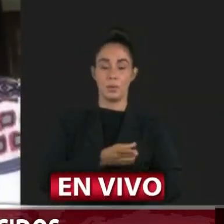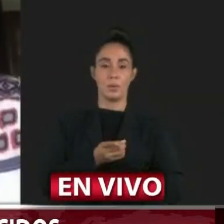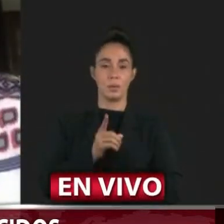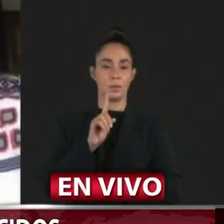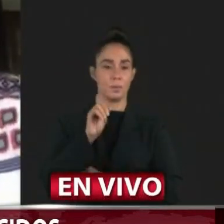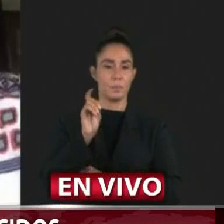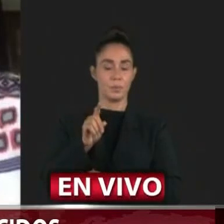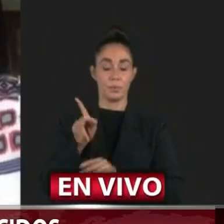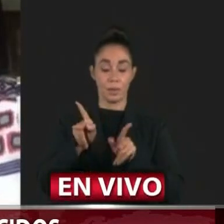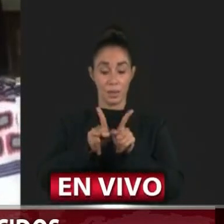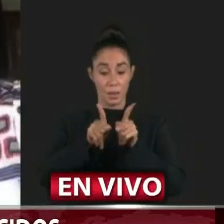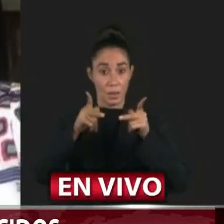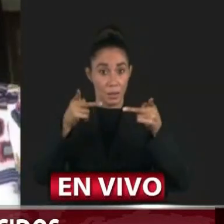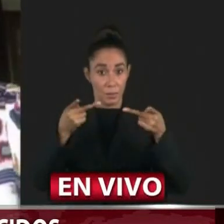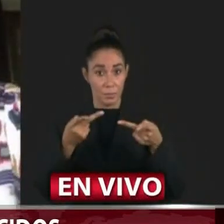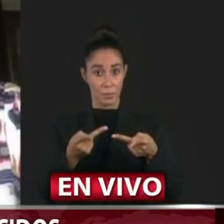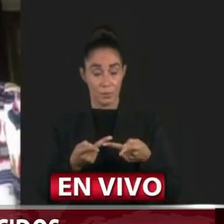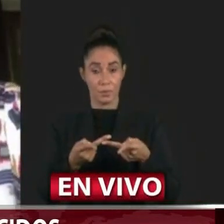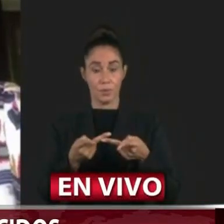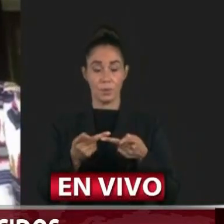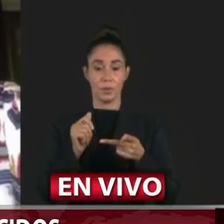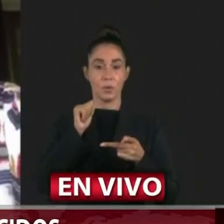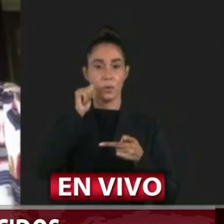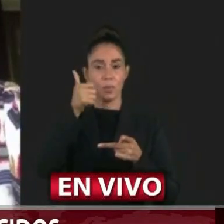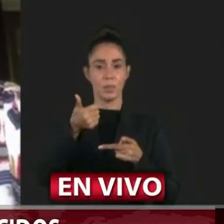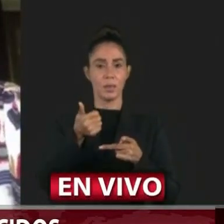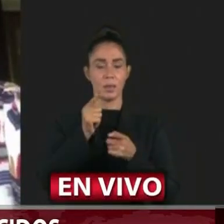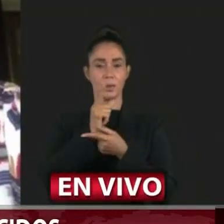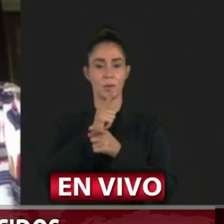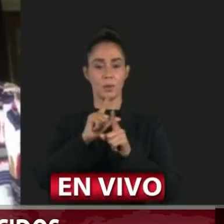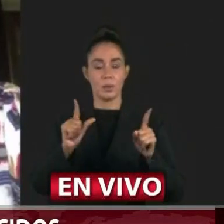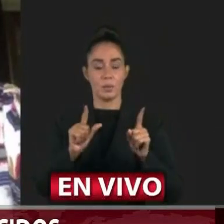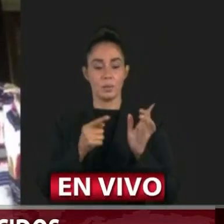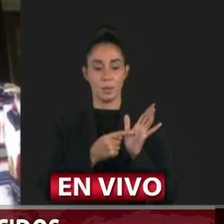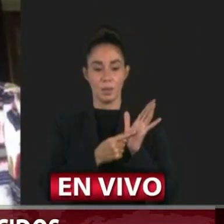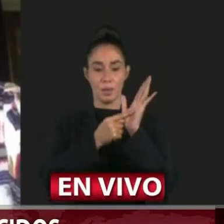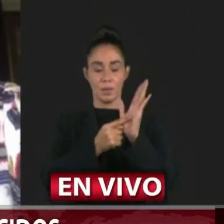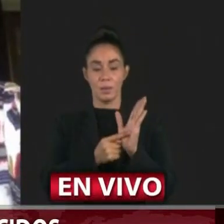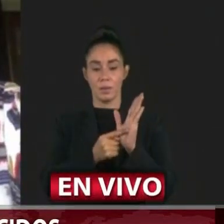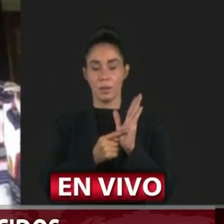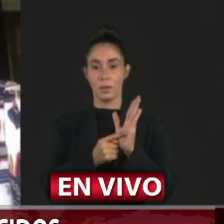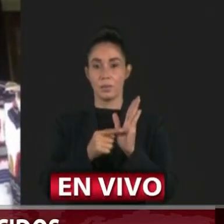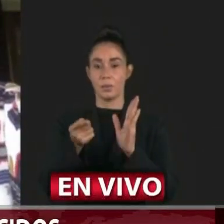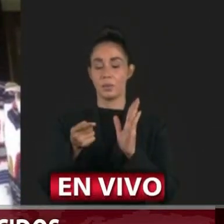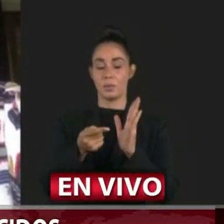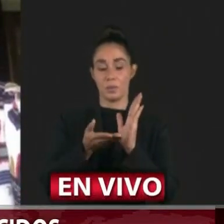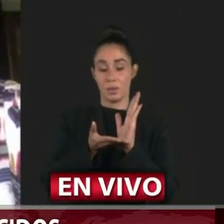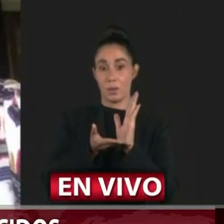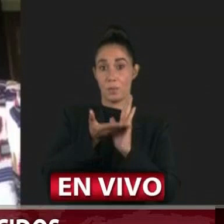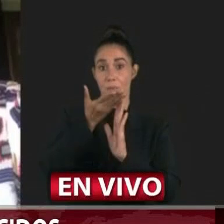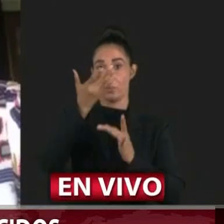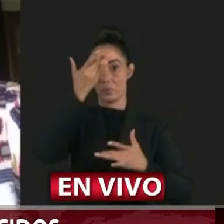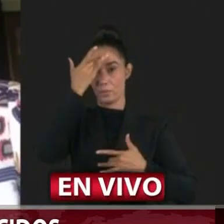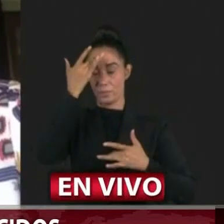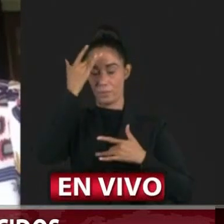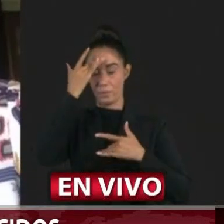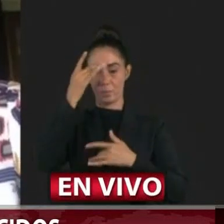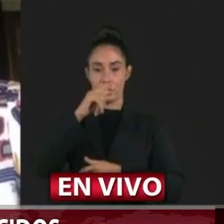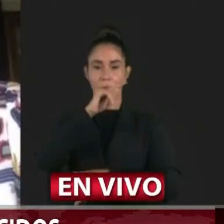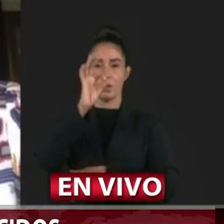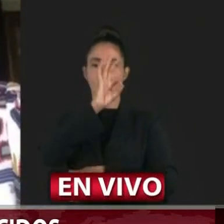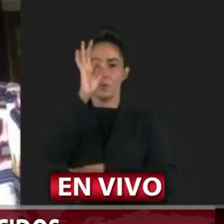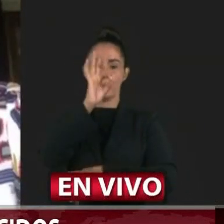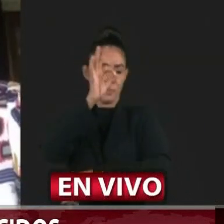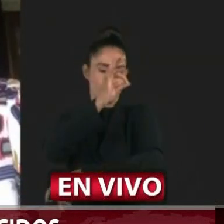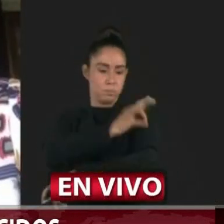periódico Diario Libre ha publicado un aumento de los casos de dengue y malaria. ¿Qué está haciendo el